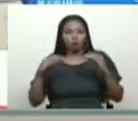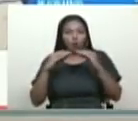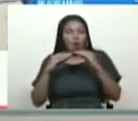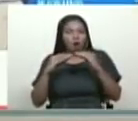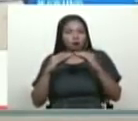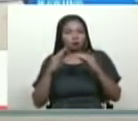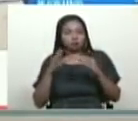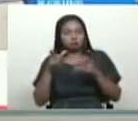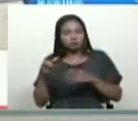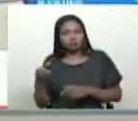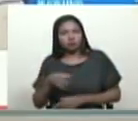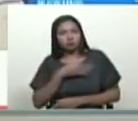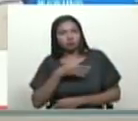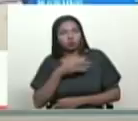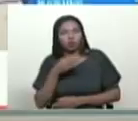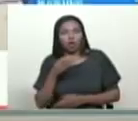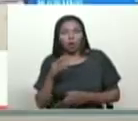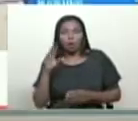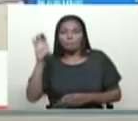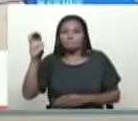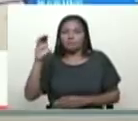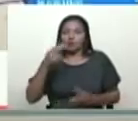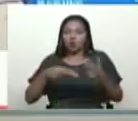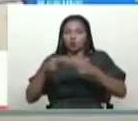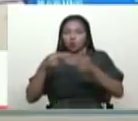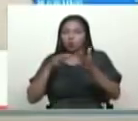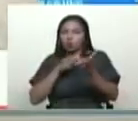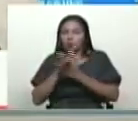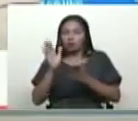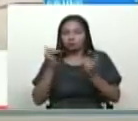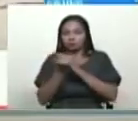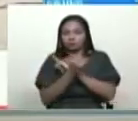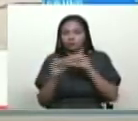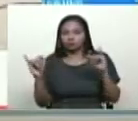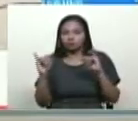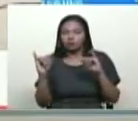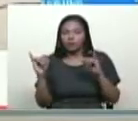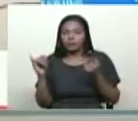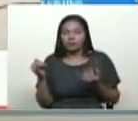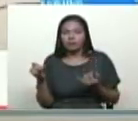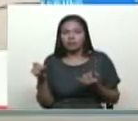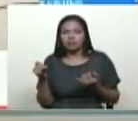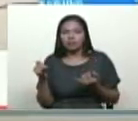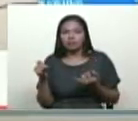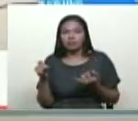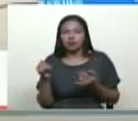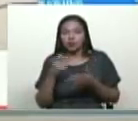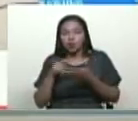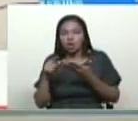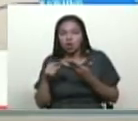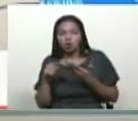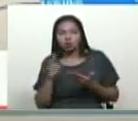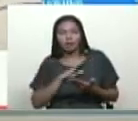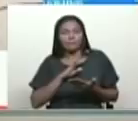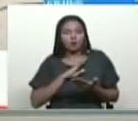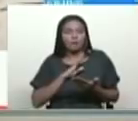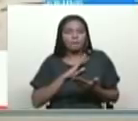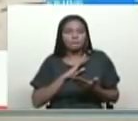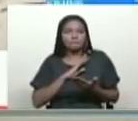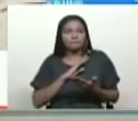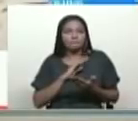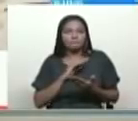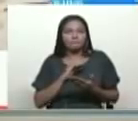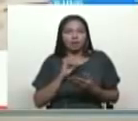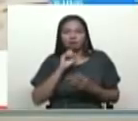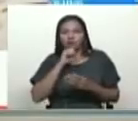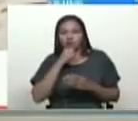puede construir un país de pie, soberano e independiente, con las armas melladas de los viejos